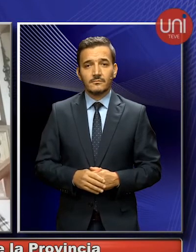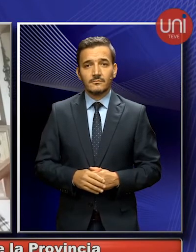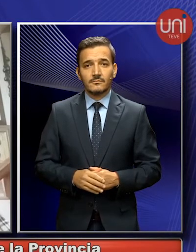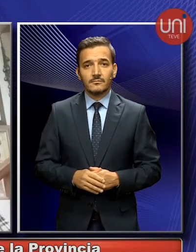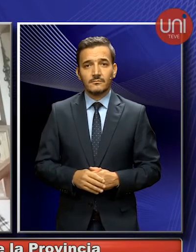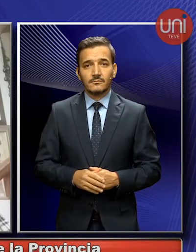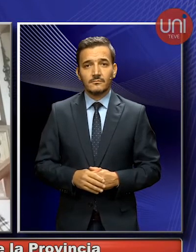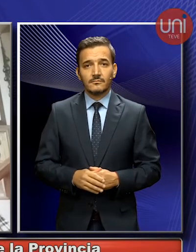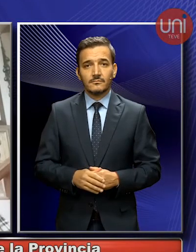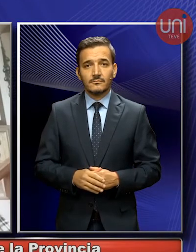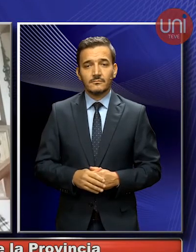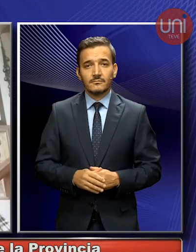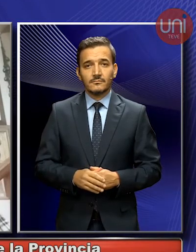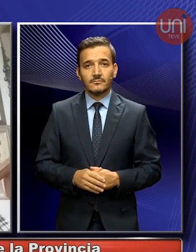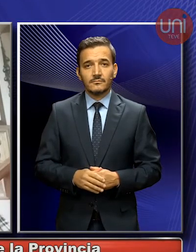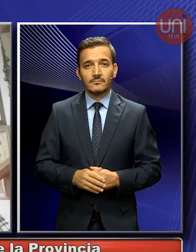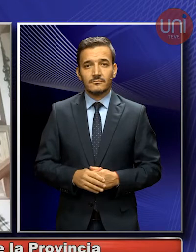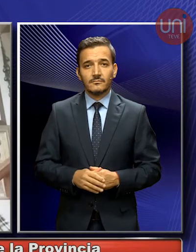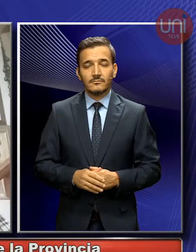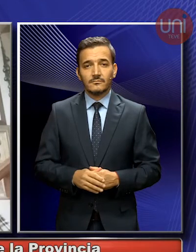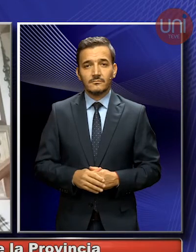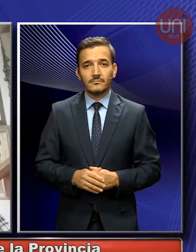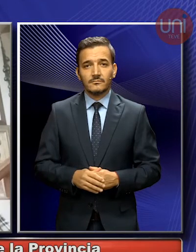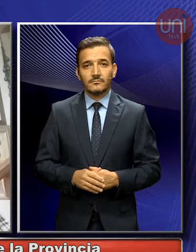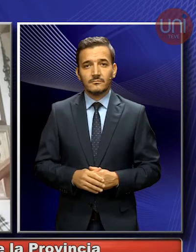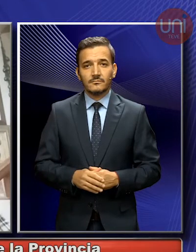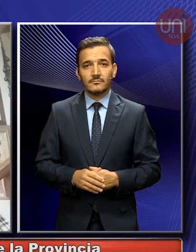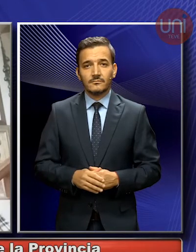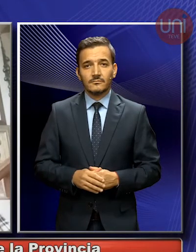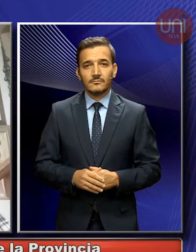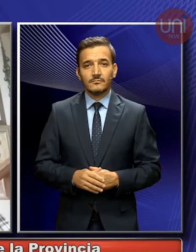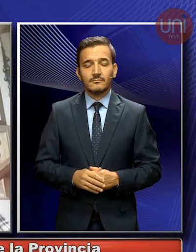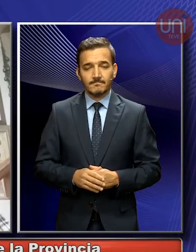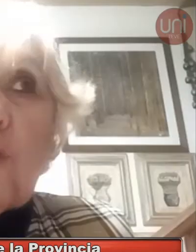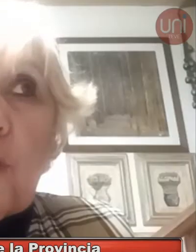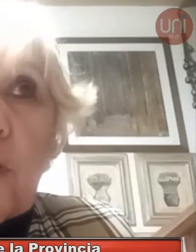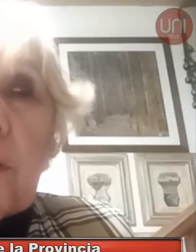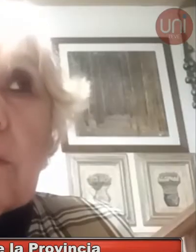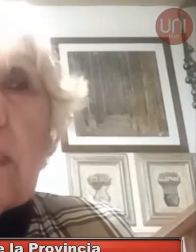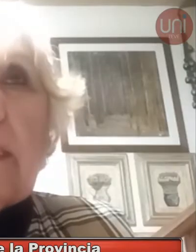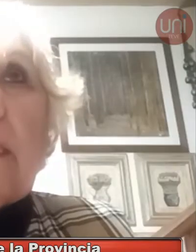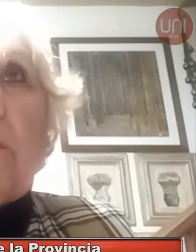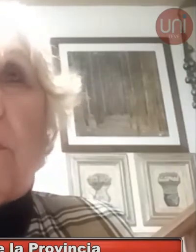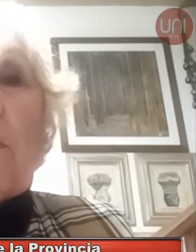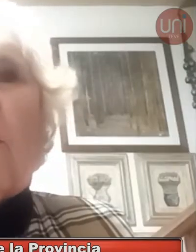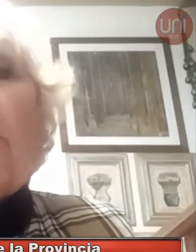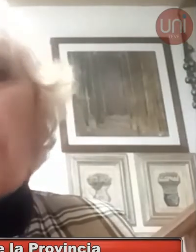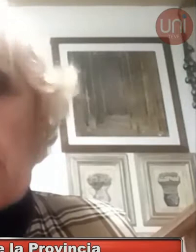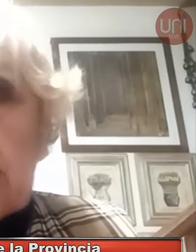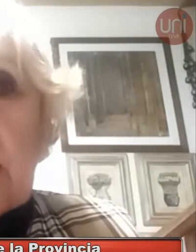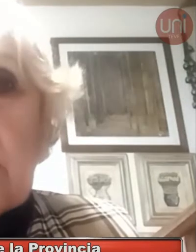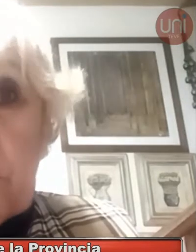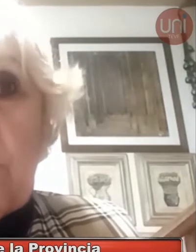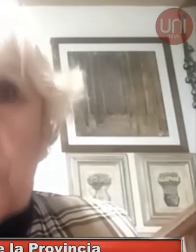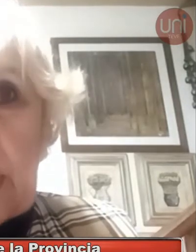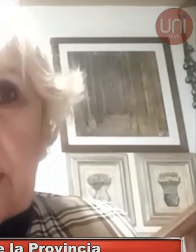Estoy convencida del alto valor que tiene la presencialidad, no solo por los aprendizajes